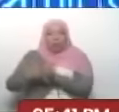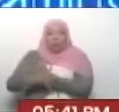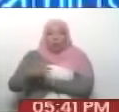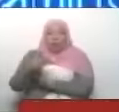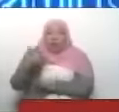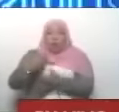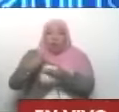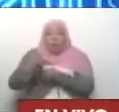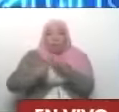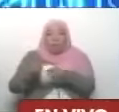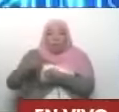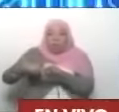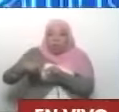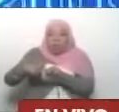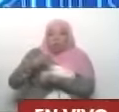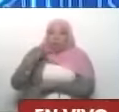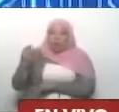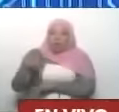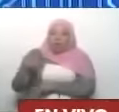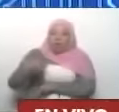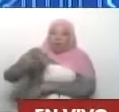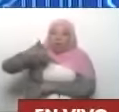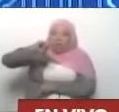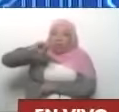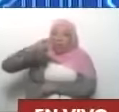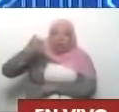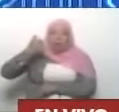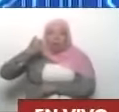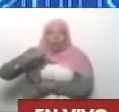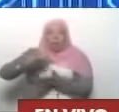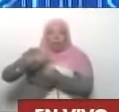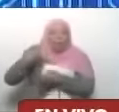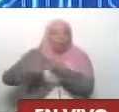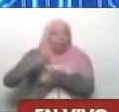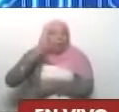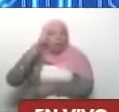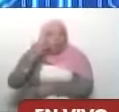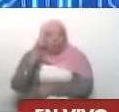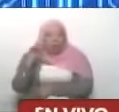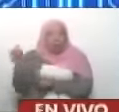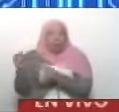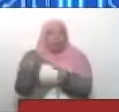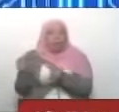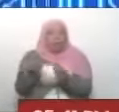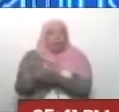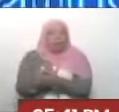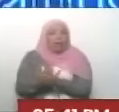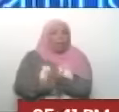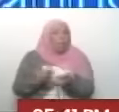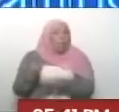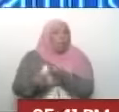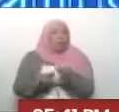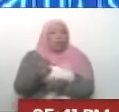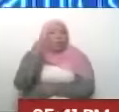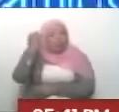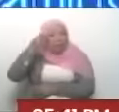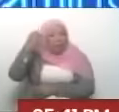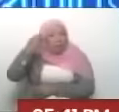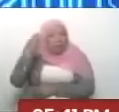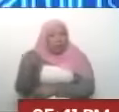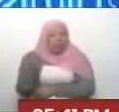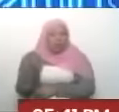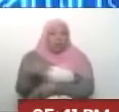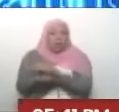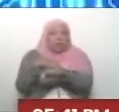redes sociales. Bienvenido, Fernando. ¿Qué opinas tú de este debate que está abierto sobre el tema redes sociales, la disculpa